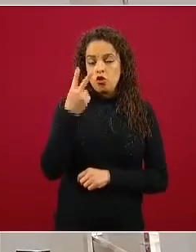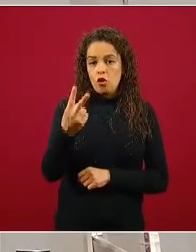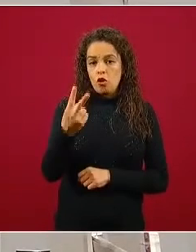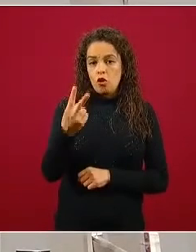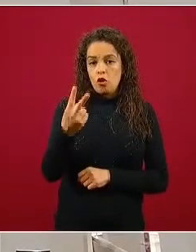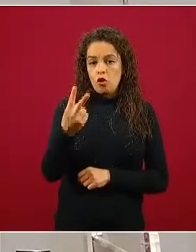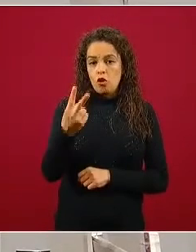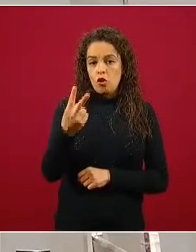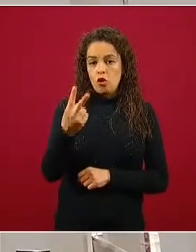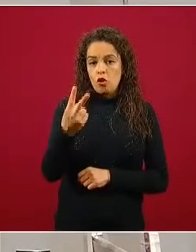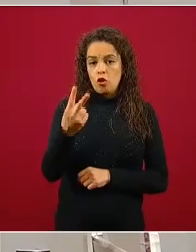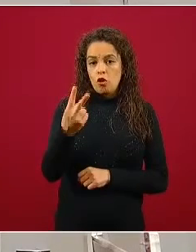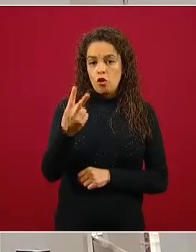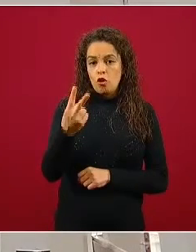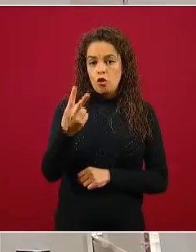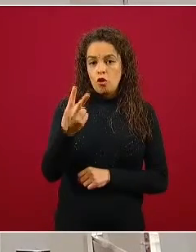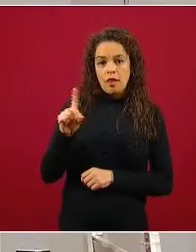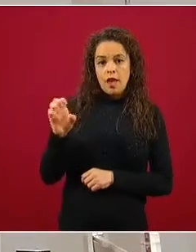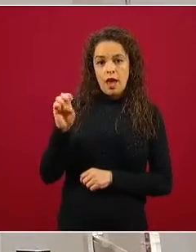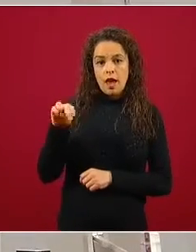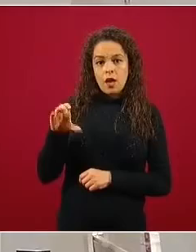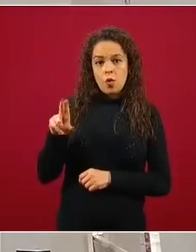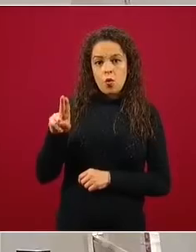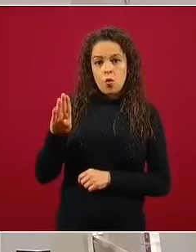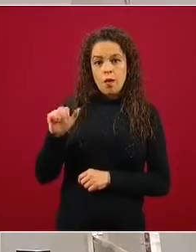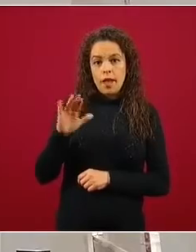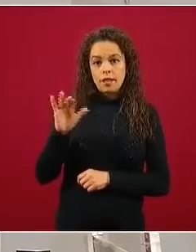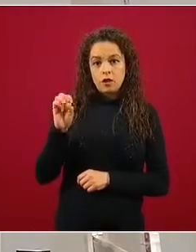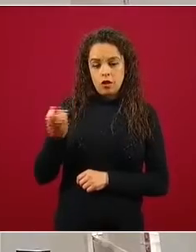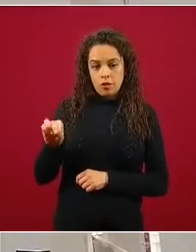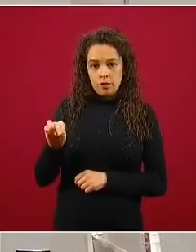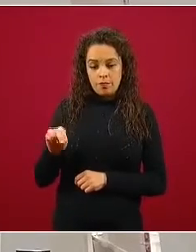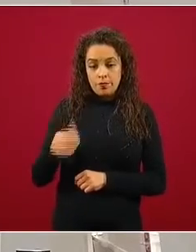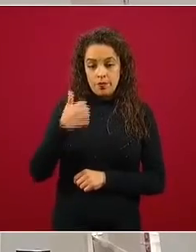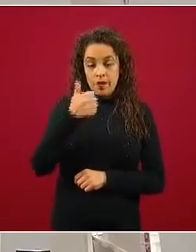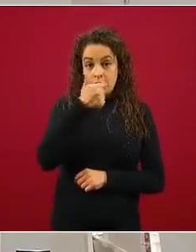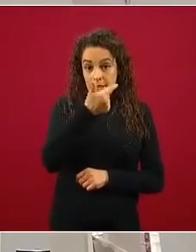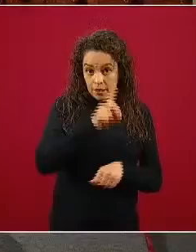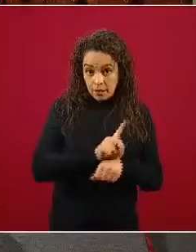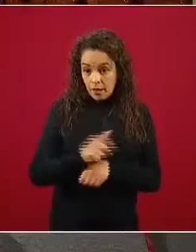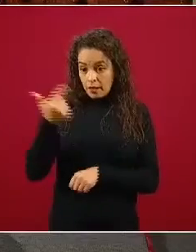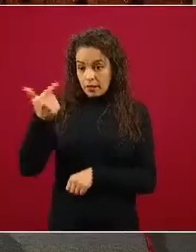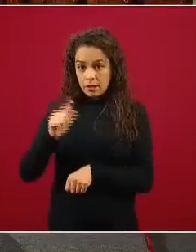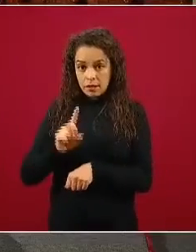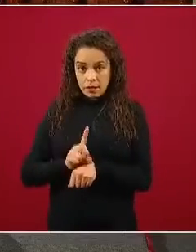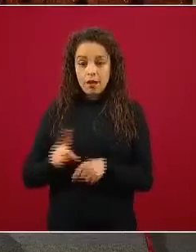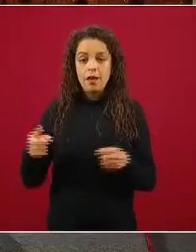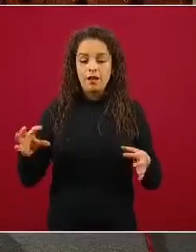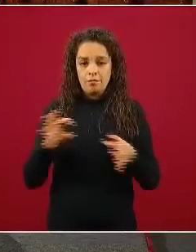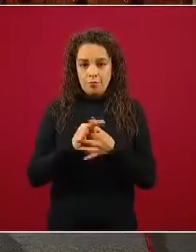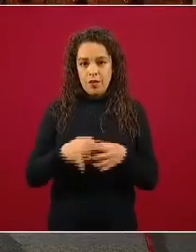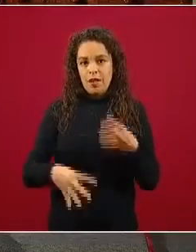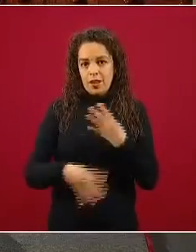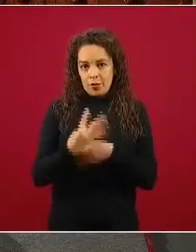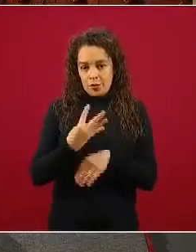de COVID es de 7 días, entonces 14 días, y es el tiempo en el que podría uno ya